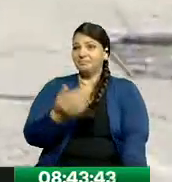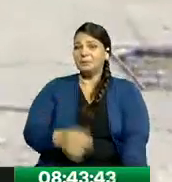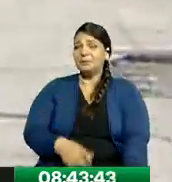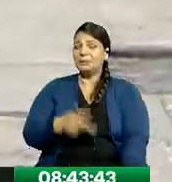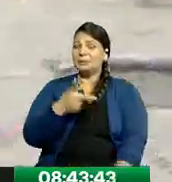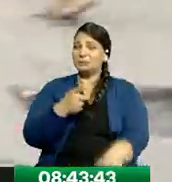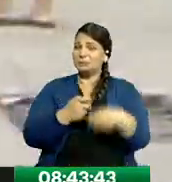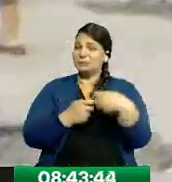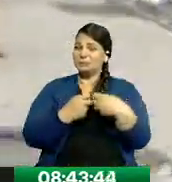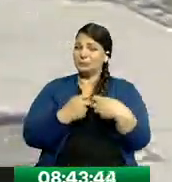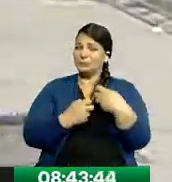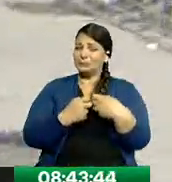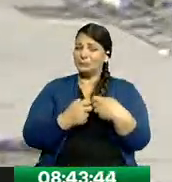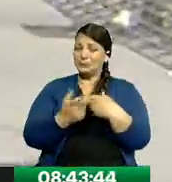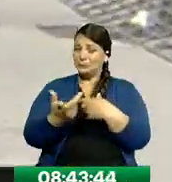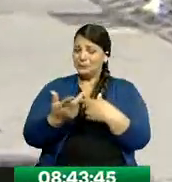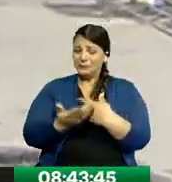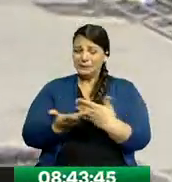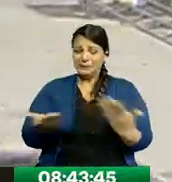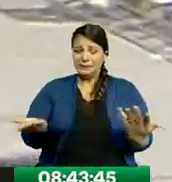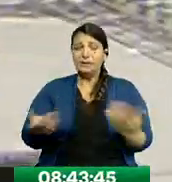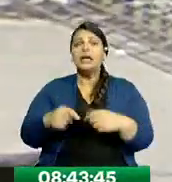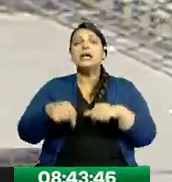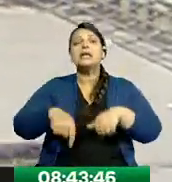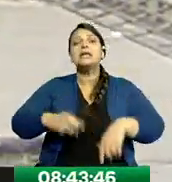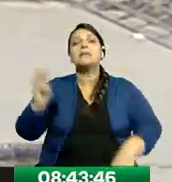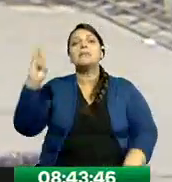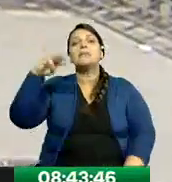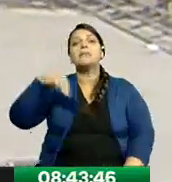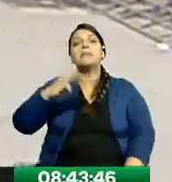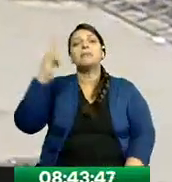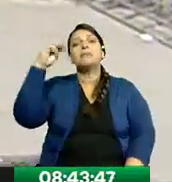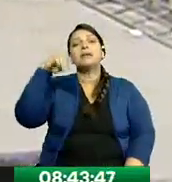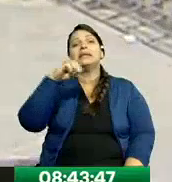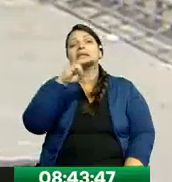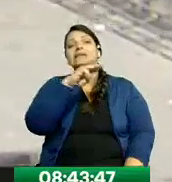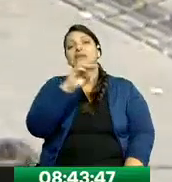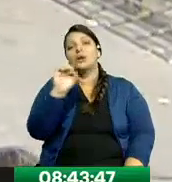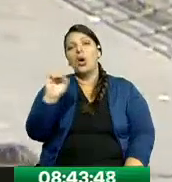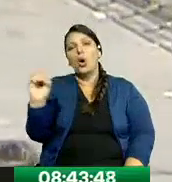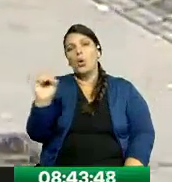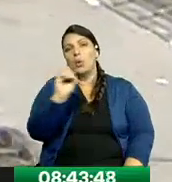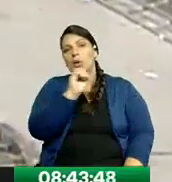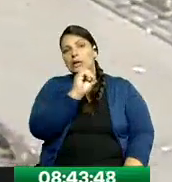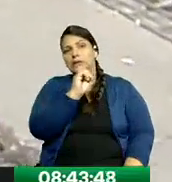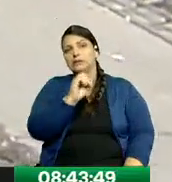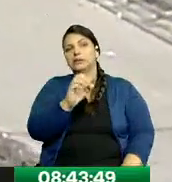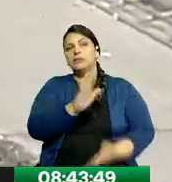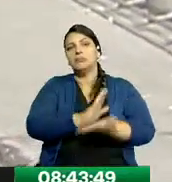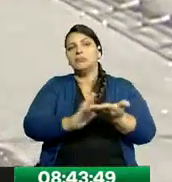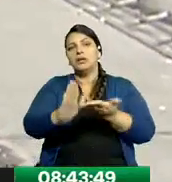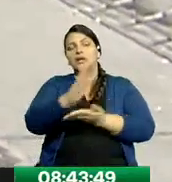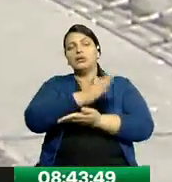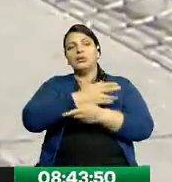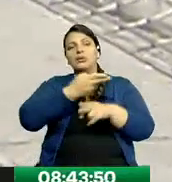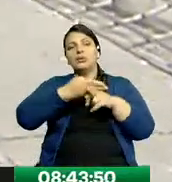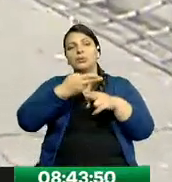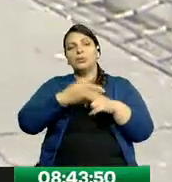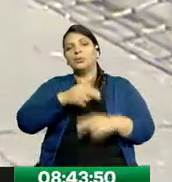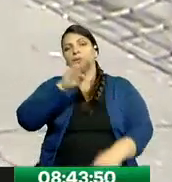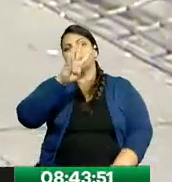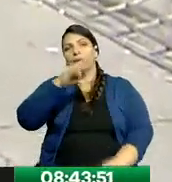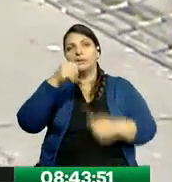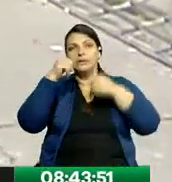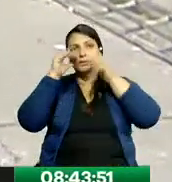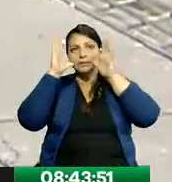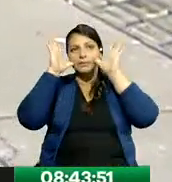este problema que tiene esta comunidad. Cooperativa 4 de diciembre en Mapasingue Oeste, alcantarillas rebosadas. Y si les